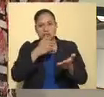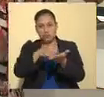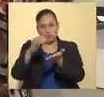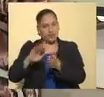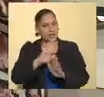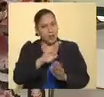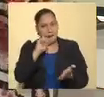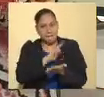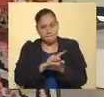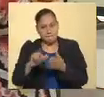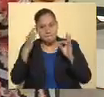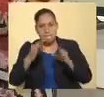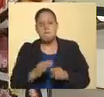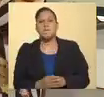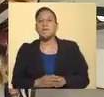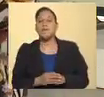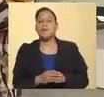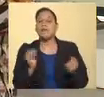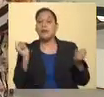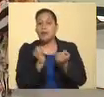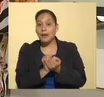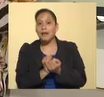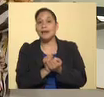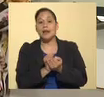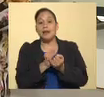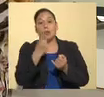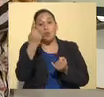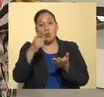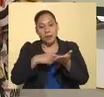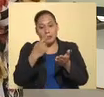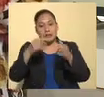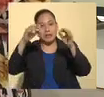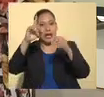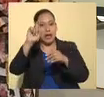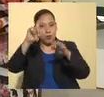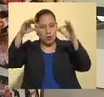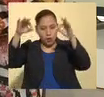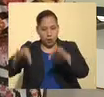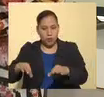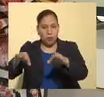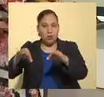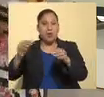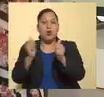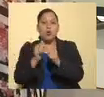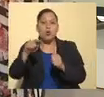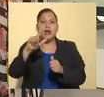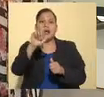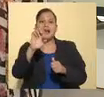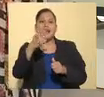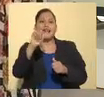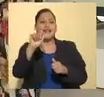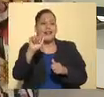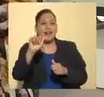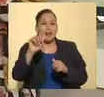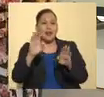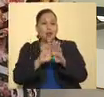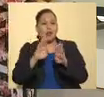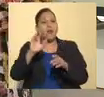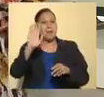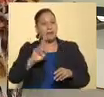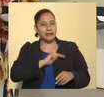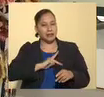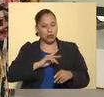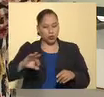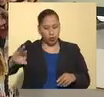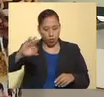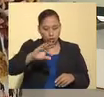limpia. Desinfectada. Y una vez a la semana pueden remojar la tabla en agua con lejía, que es un desinfectante, es como el cloro. Okay.